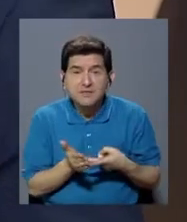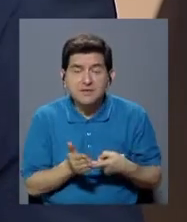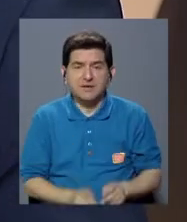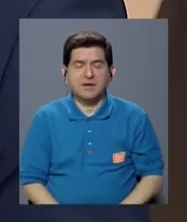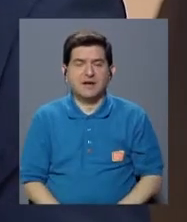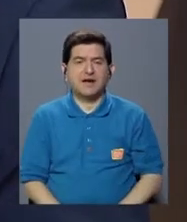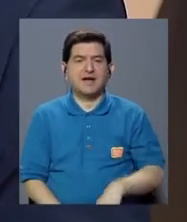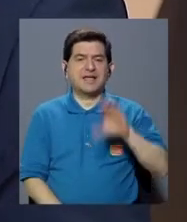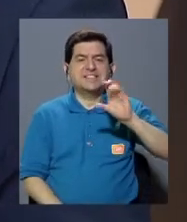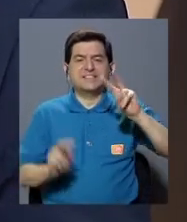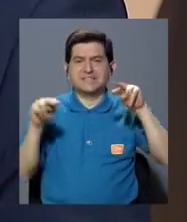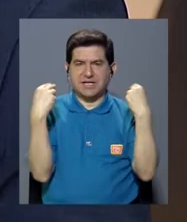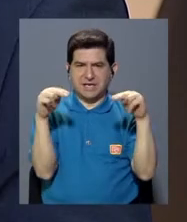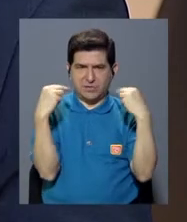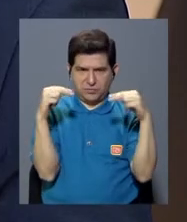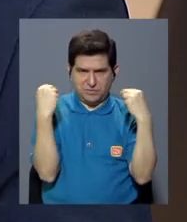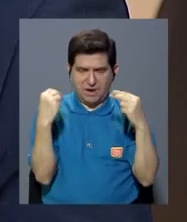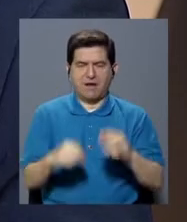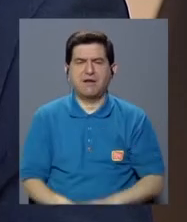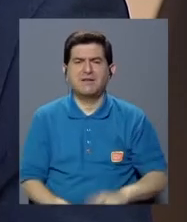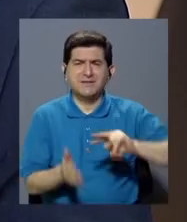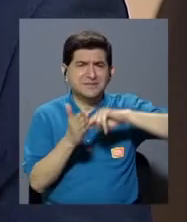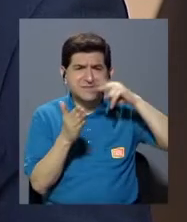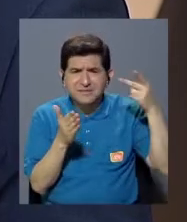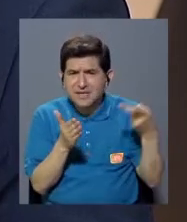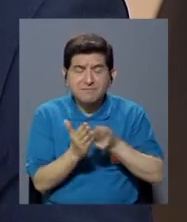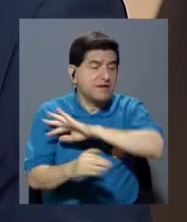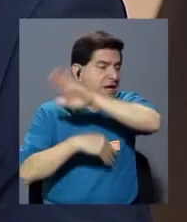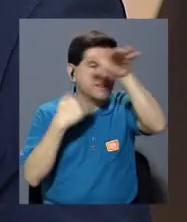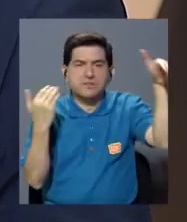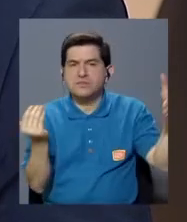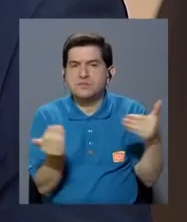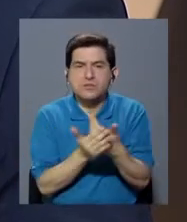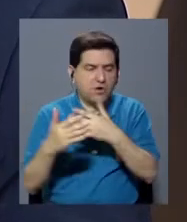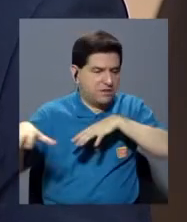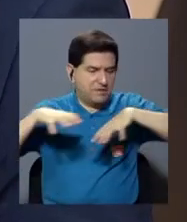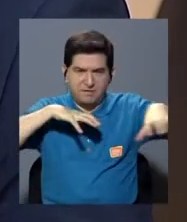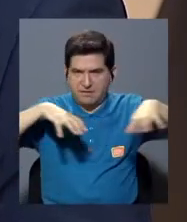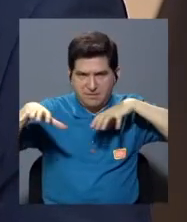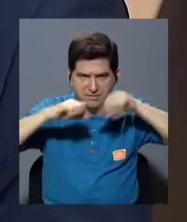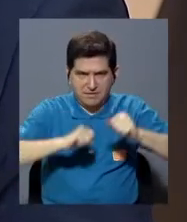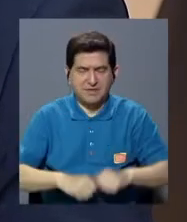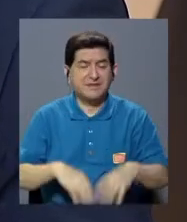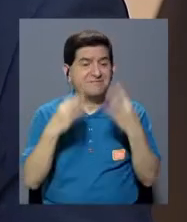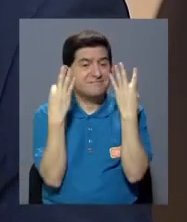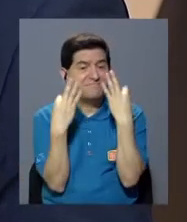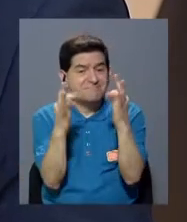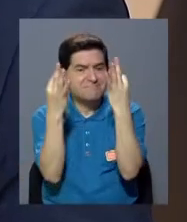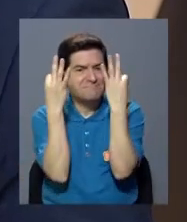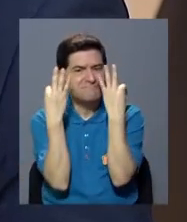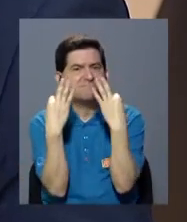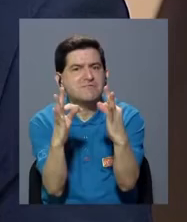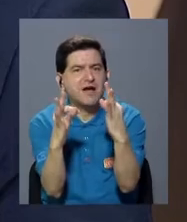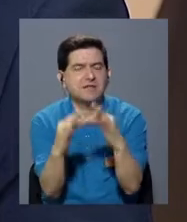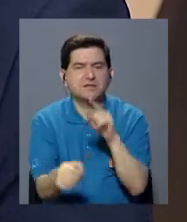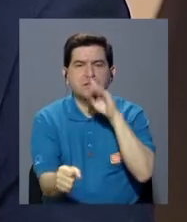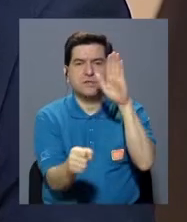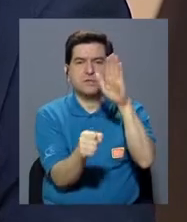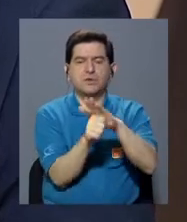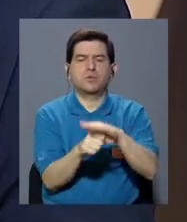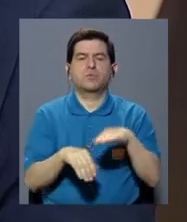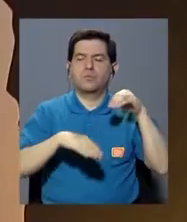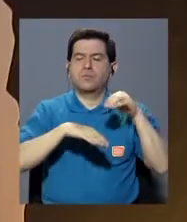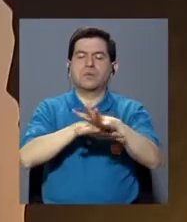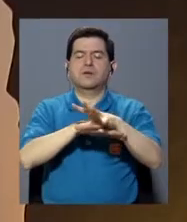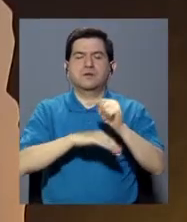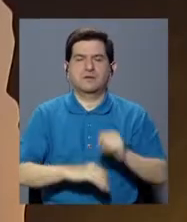la carbono neutralidad, ¿verdad?, se refiere a toda aquella acción, ¿verdad?, tendiente precisamente a lograr esos